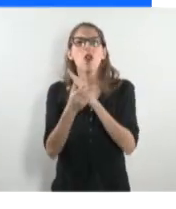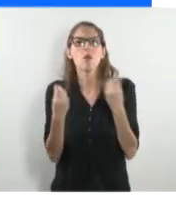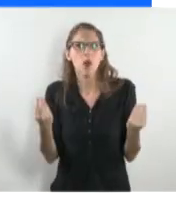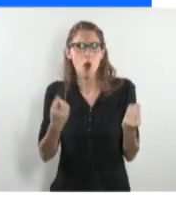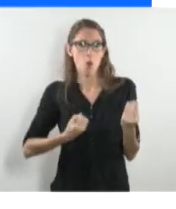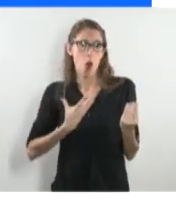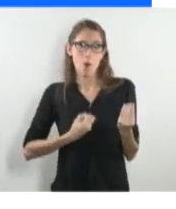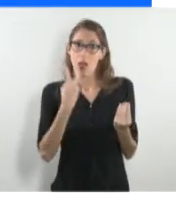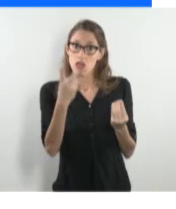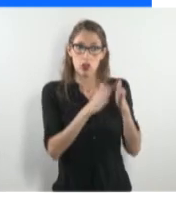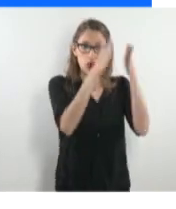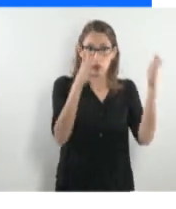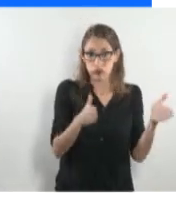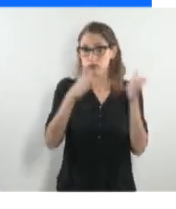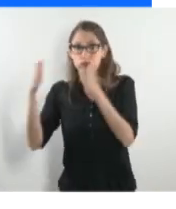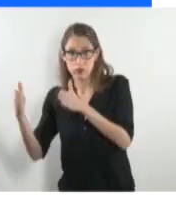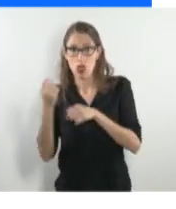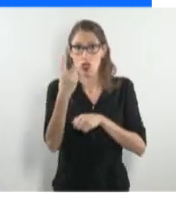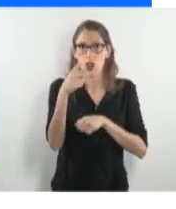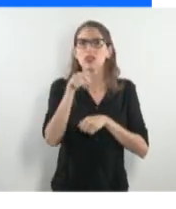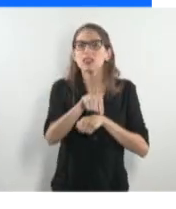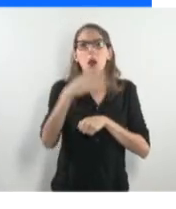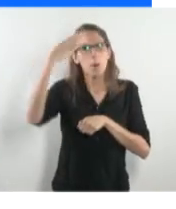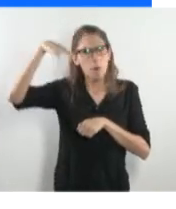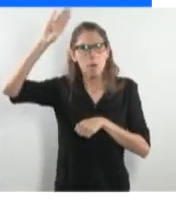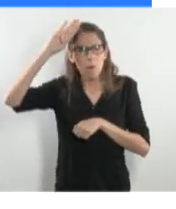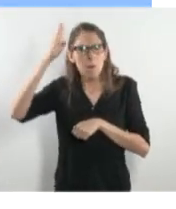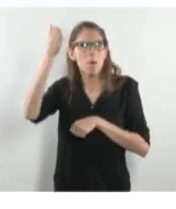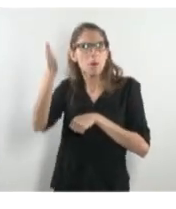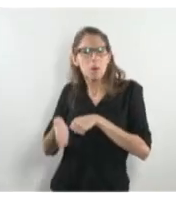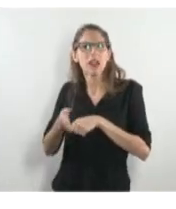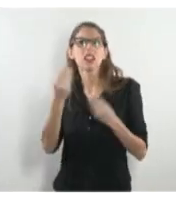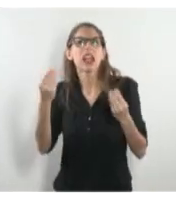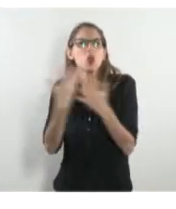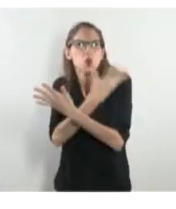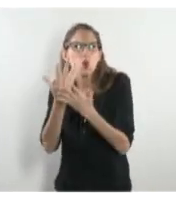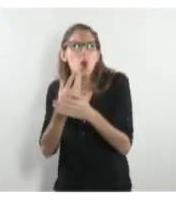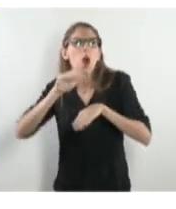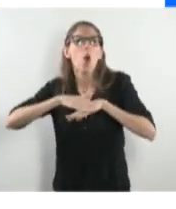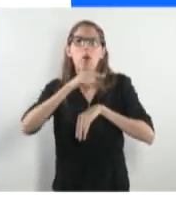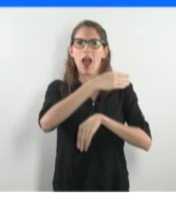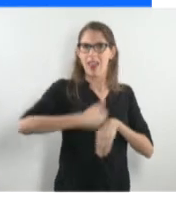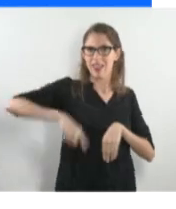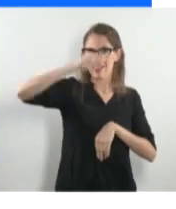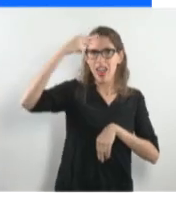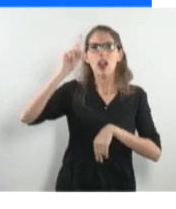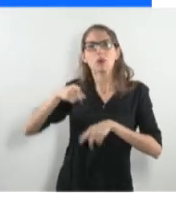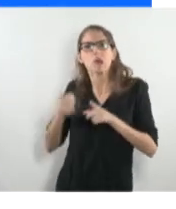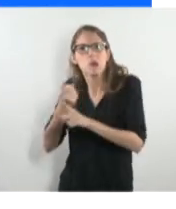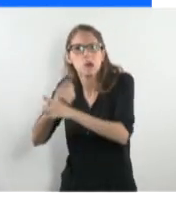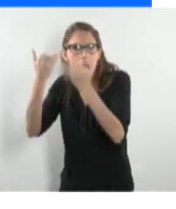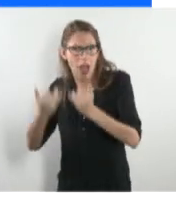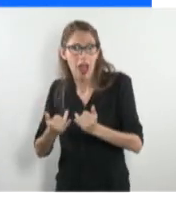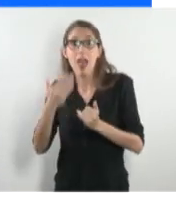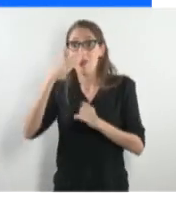El gaucho Martín Fierro es el relato de las desventuras de un gaucho maltratado por el Estado y perseguido por la ley. La vuelta de